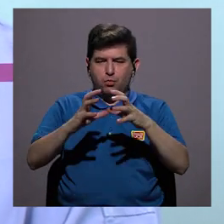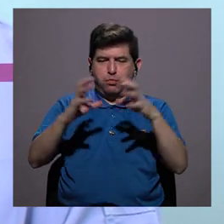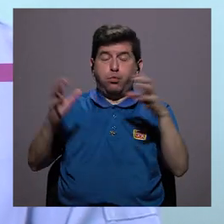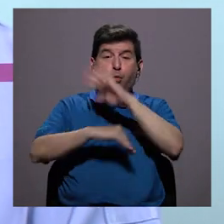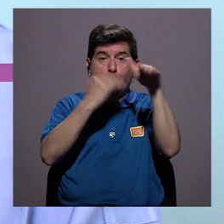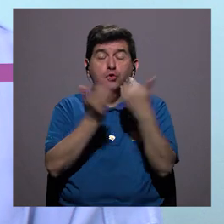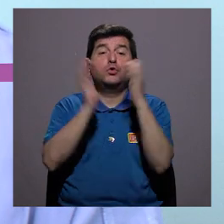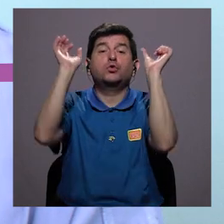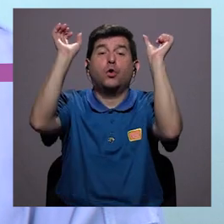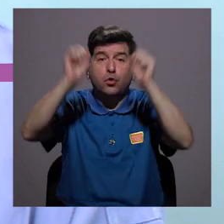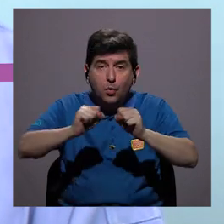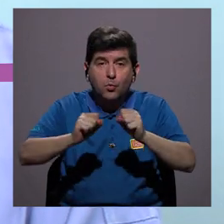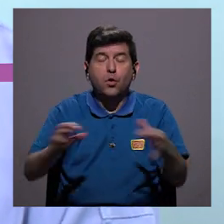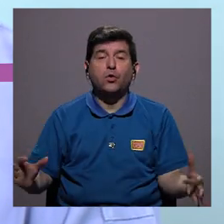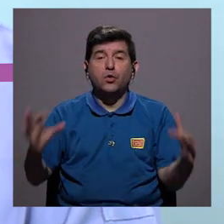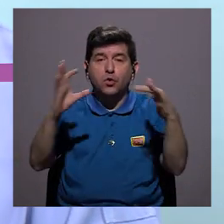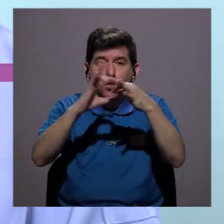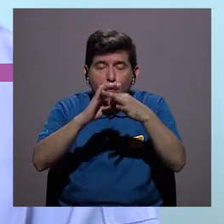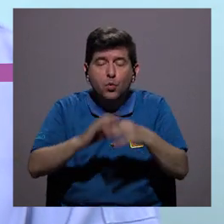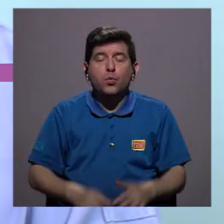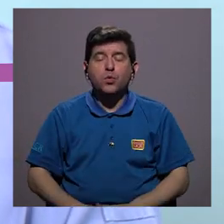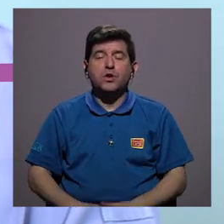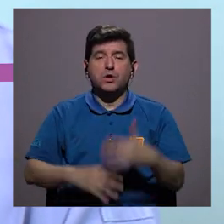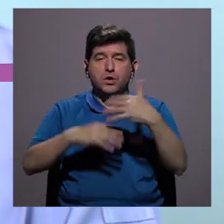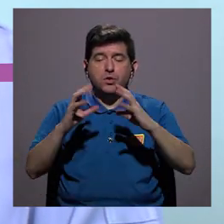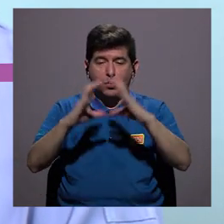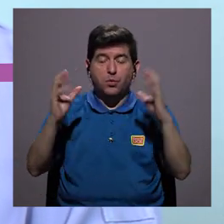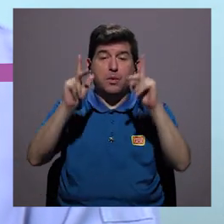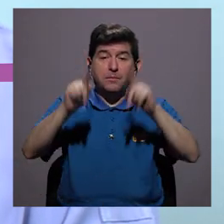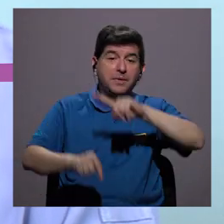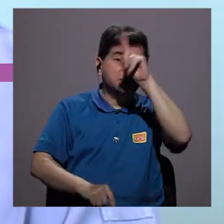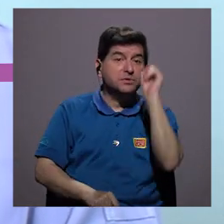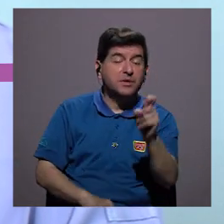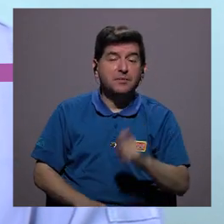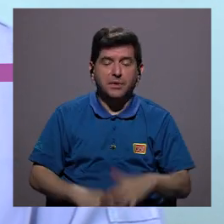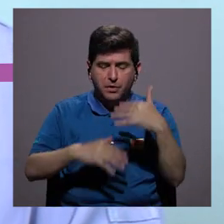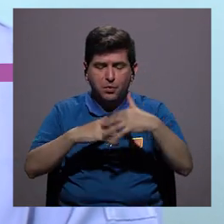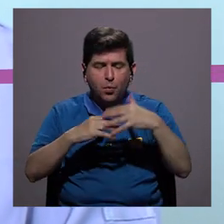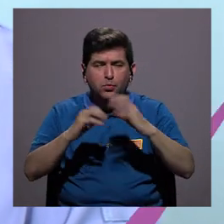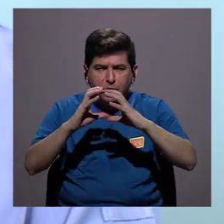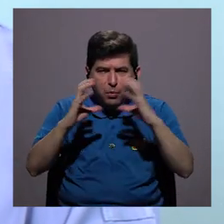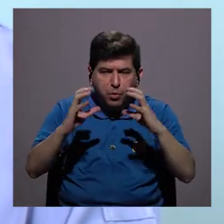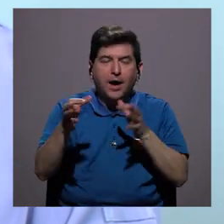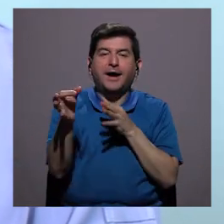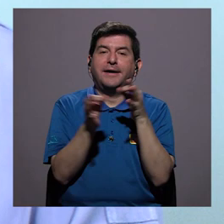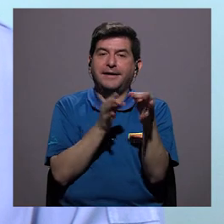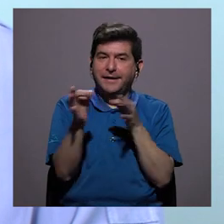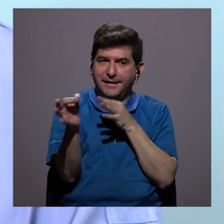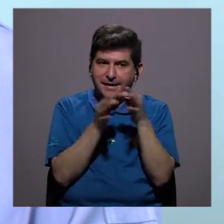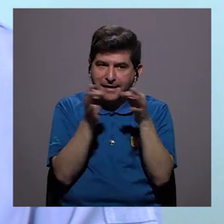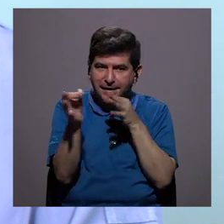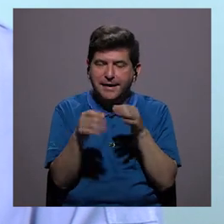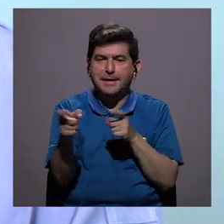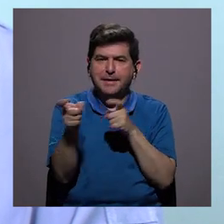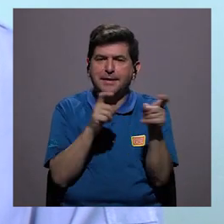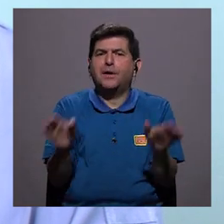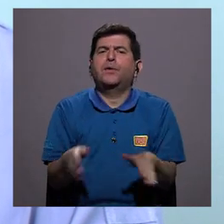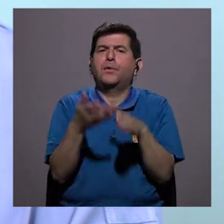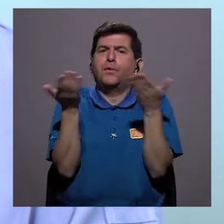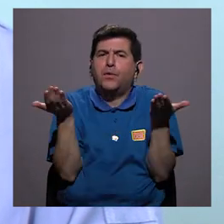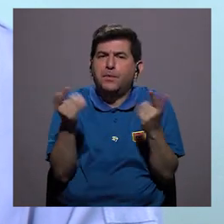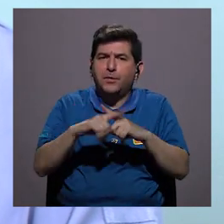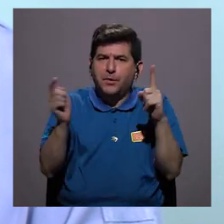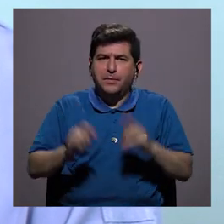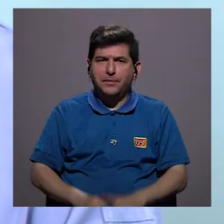todo eso puede estar concomitante con las varices. La persona consulta por las varices, se le explica cómo es el manejo de las